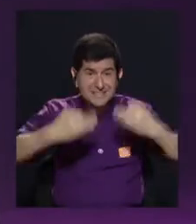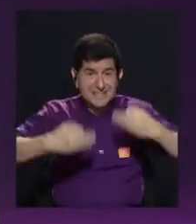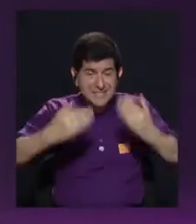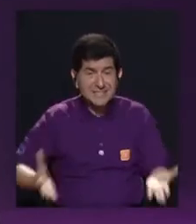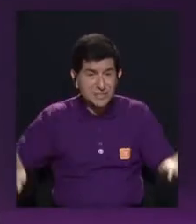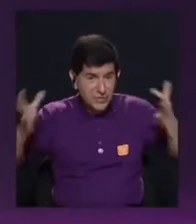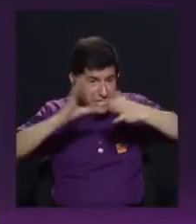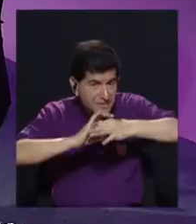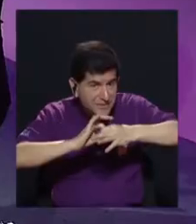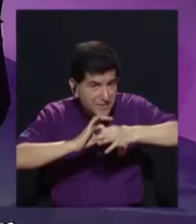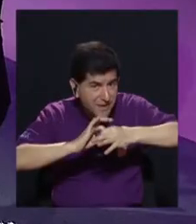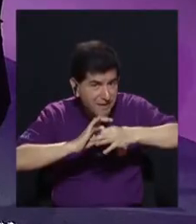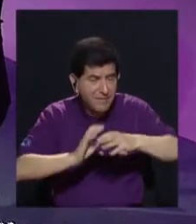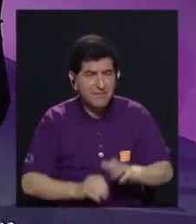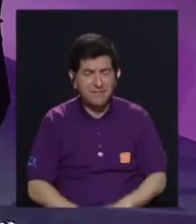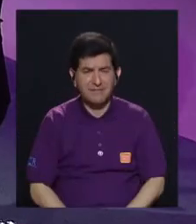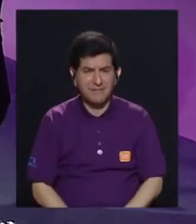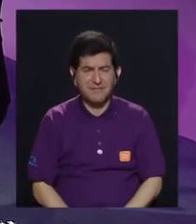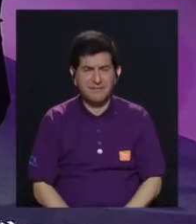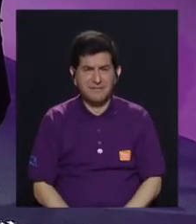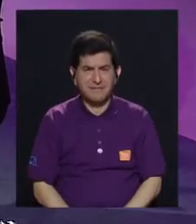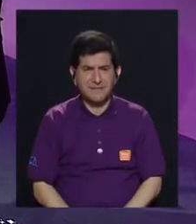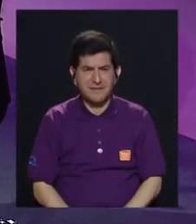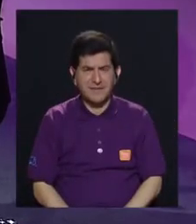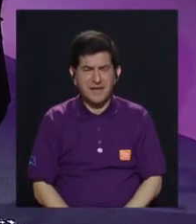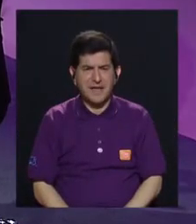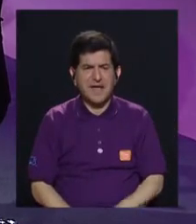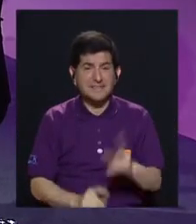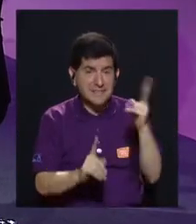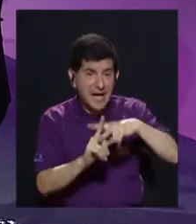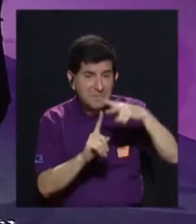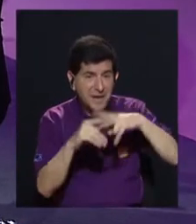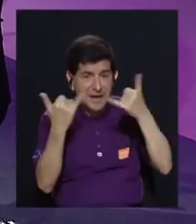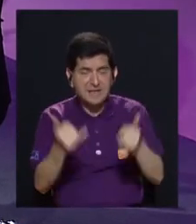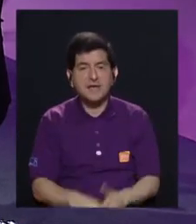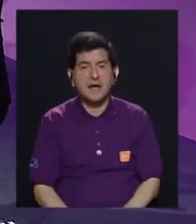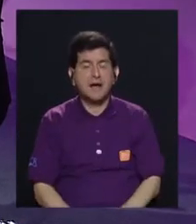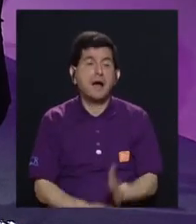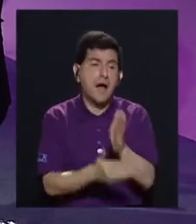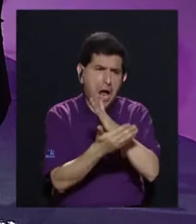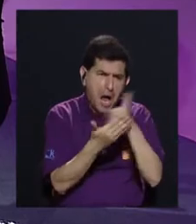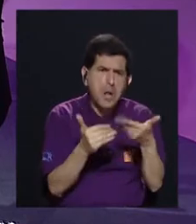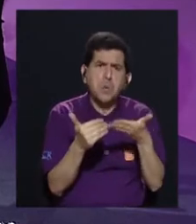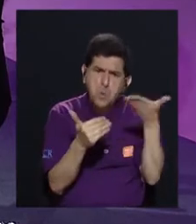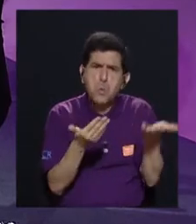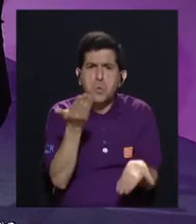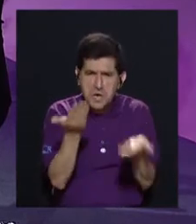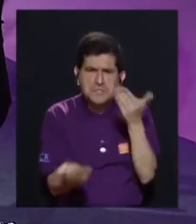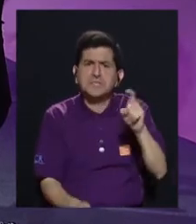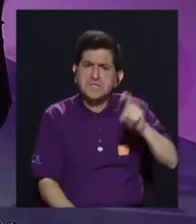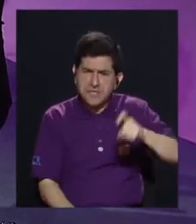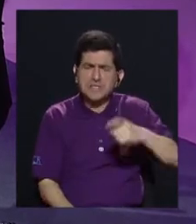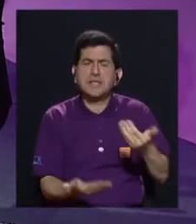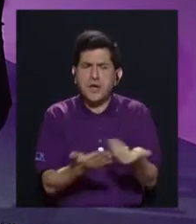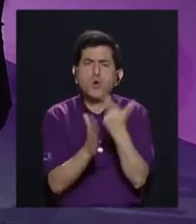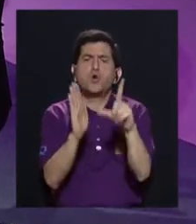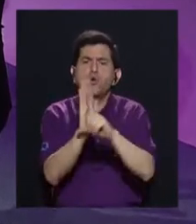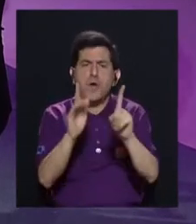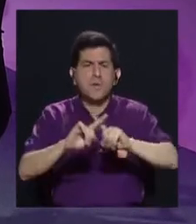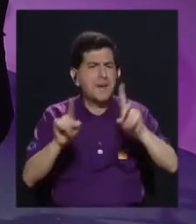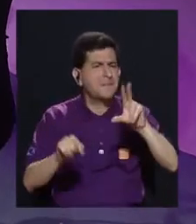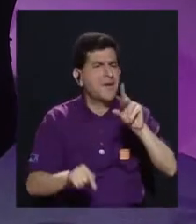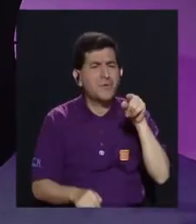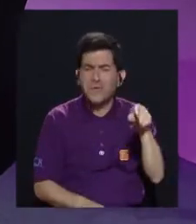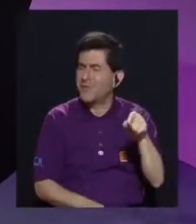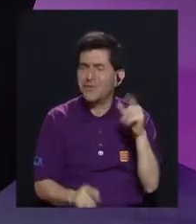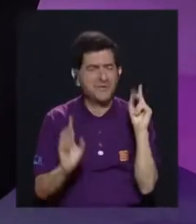respecto es así o sea hacer ahora hay de poner en la práctica valorada en la ley habrán aspectos en los que se ocupa legislar pero este no es uno